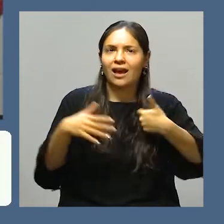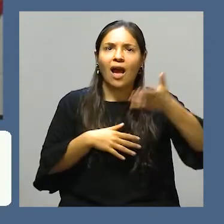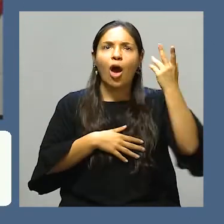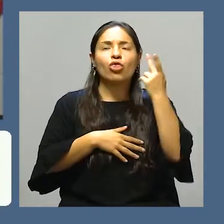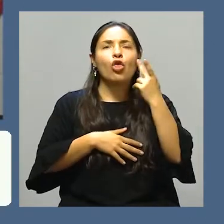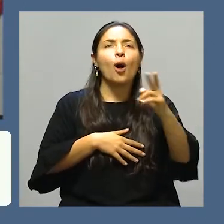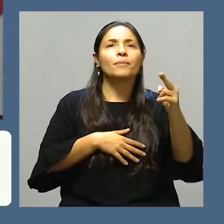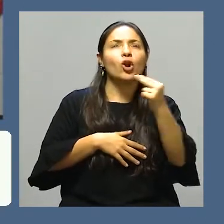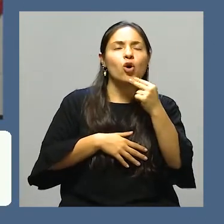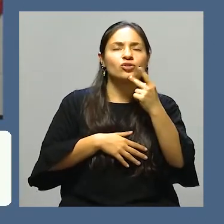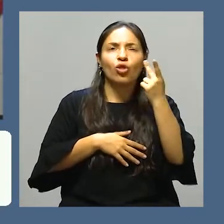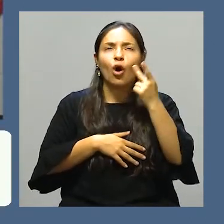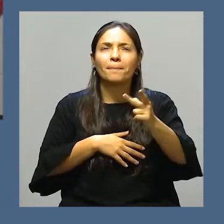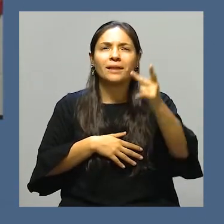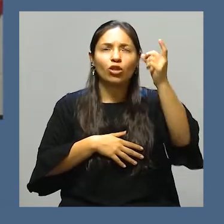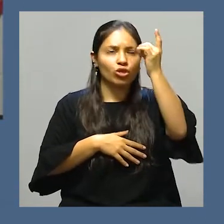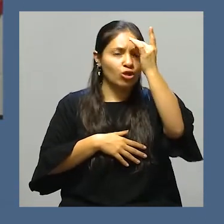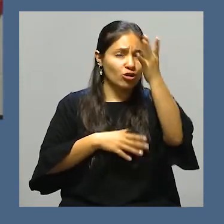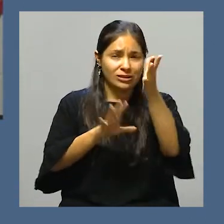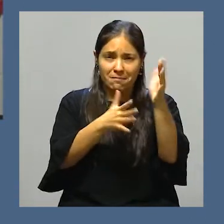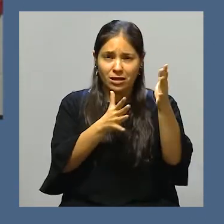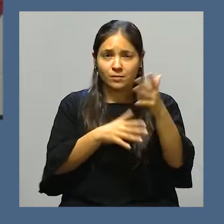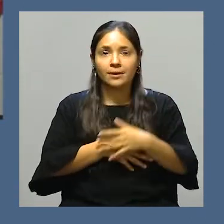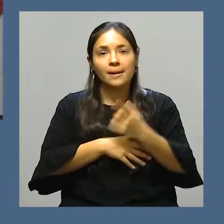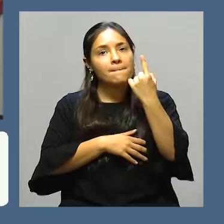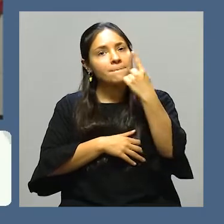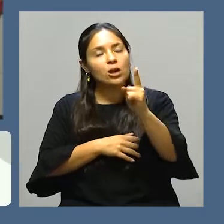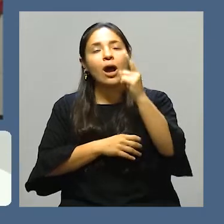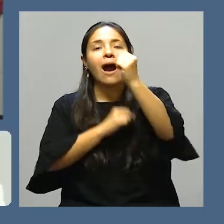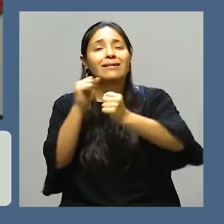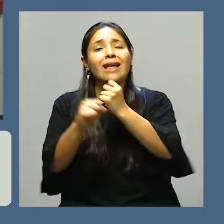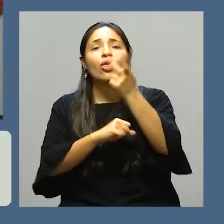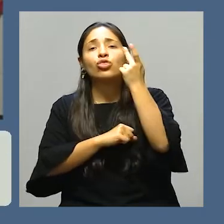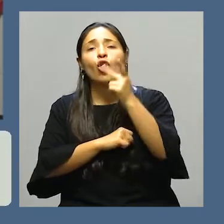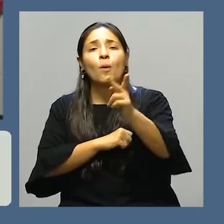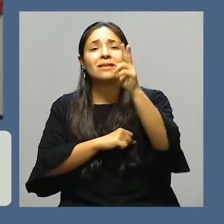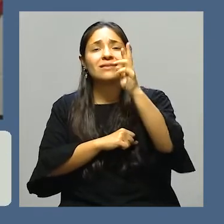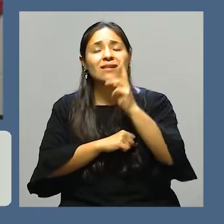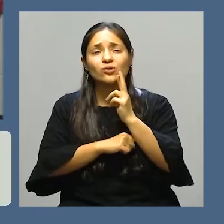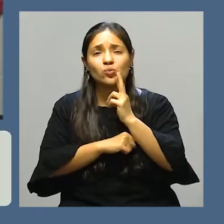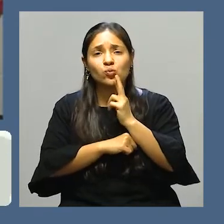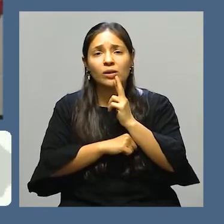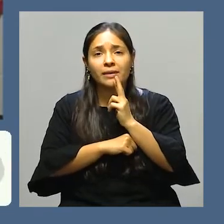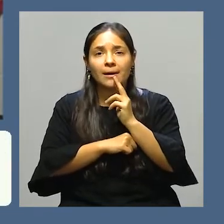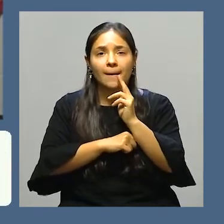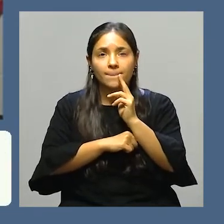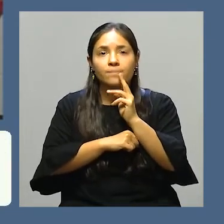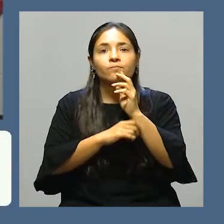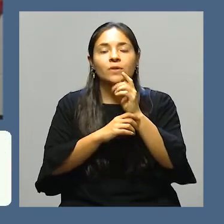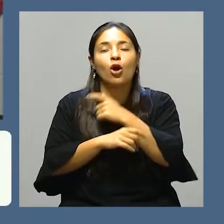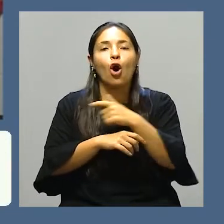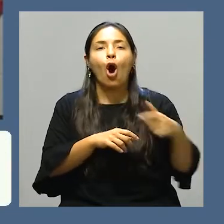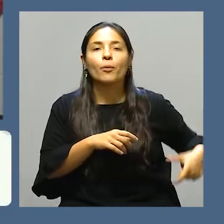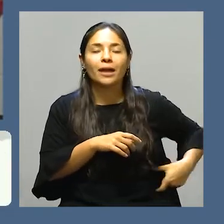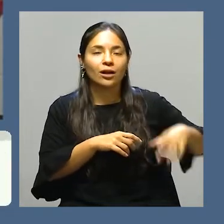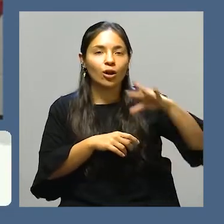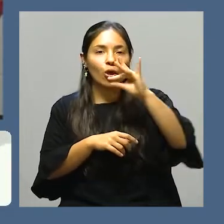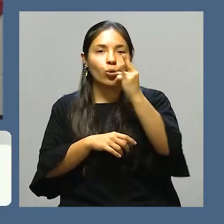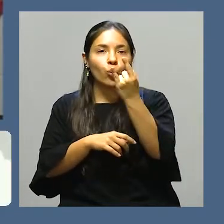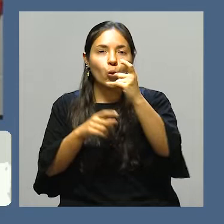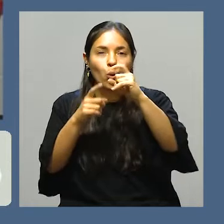que en las presidenciales, lo que hace que esperar que incluso en una elección que se ha ido proyectando ante la